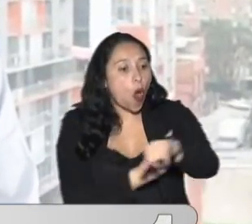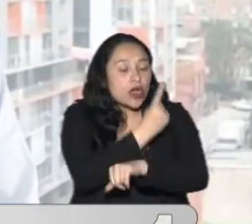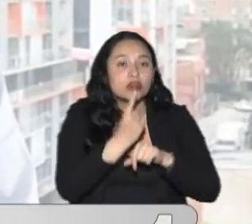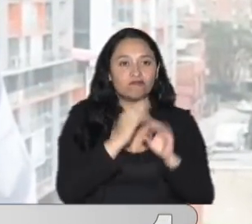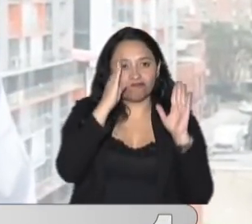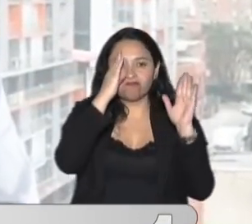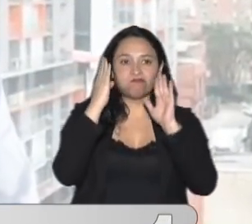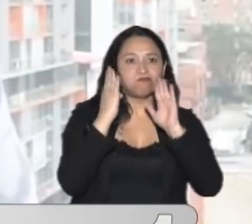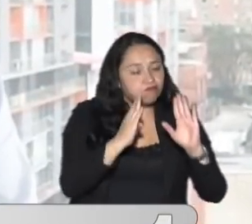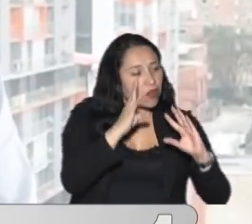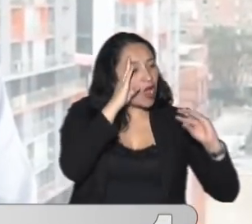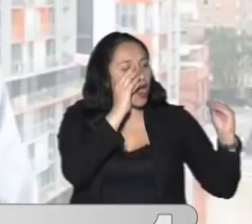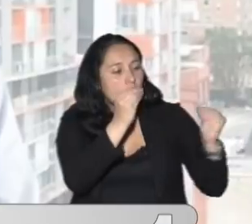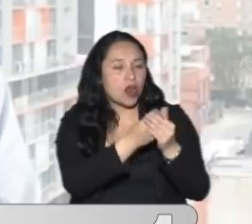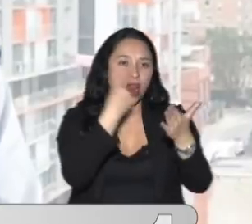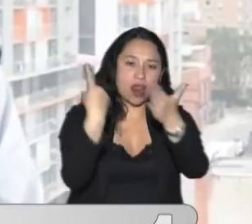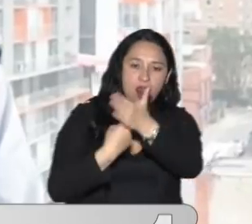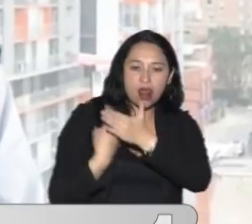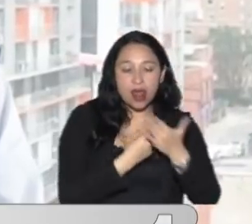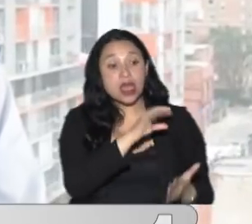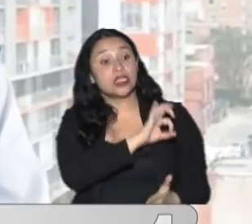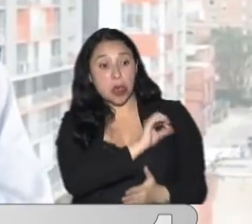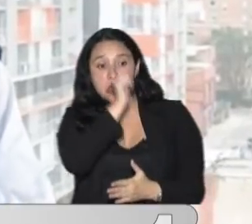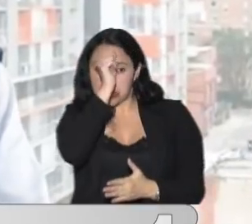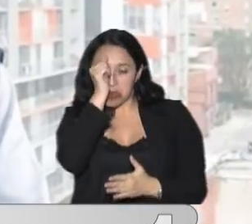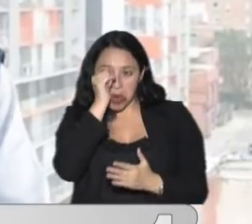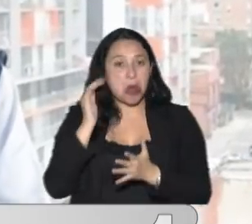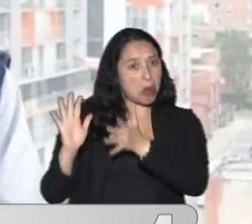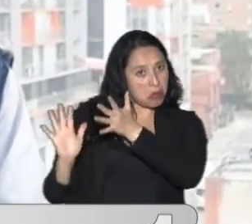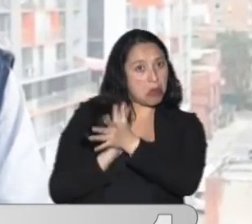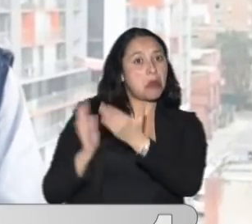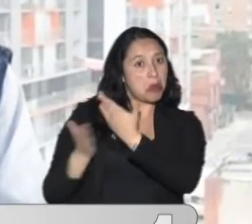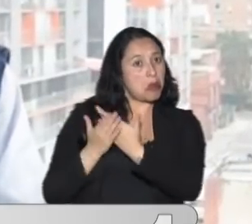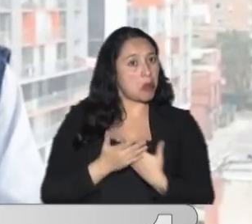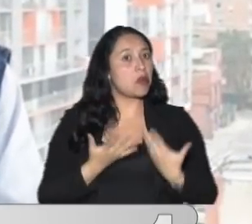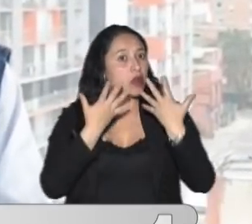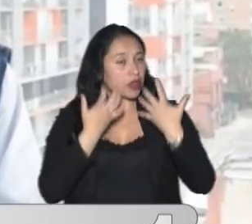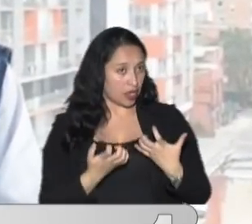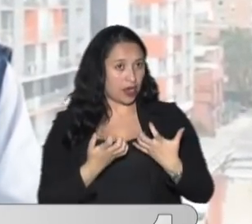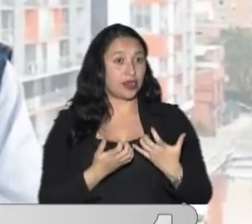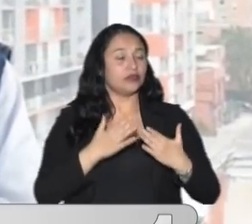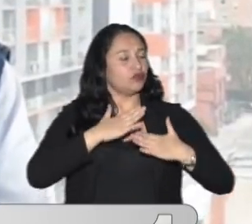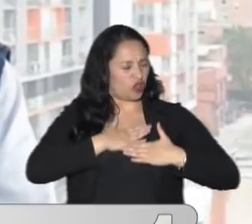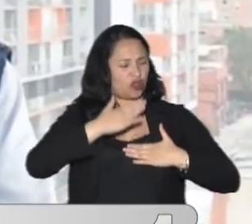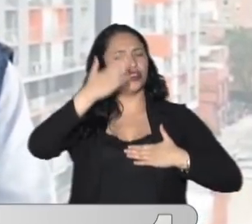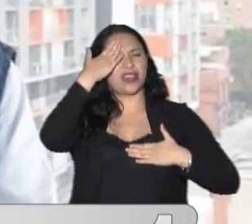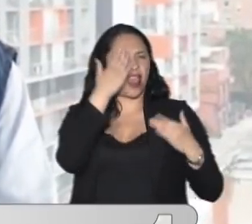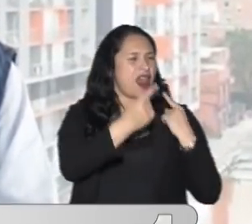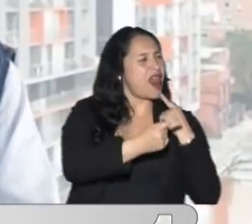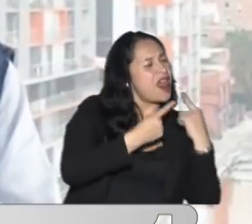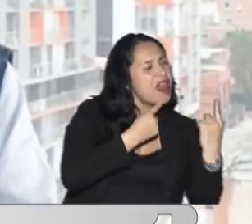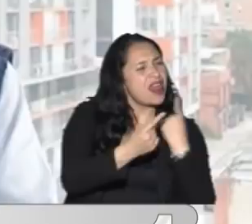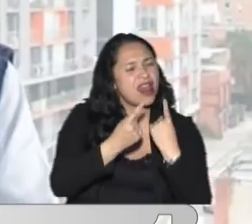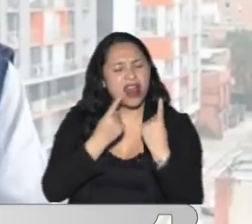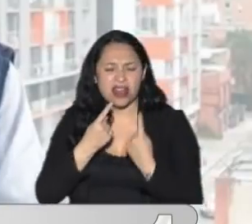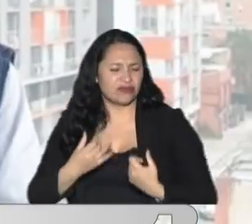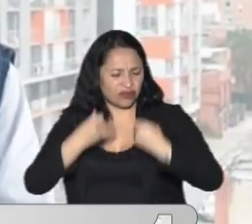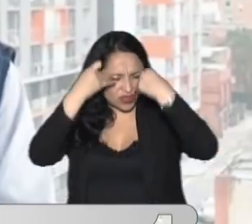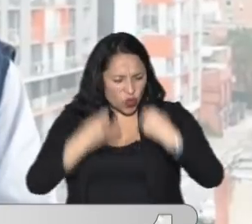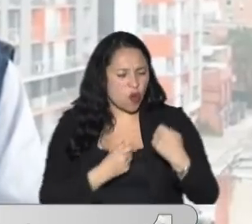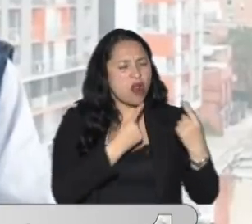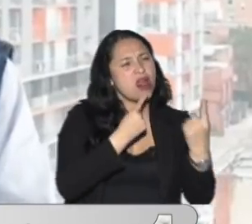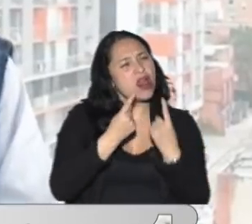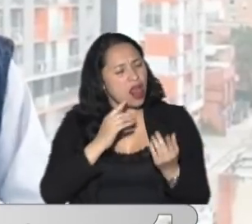el fin de semana me expresaron ese interés. Estoy convencido que el diálogo es la única manera para solucionar